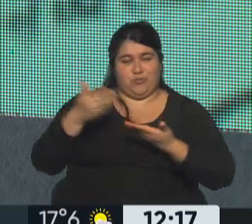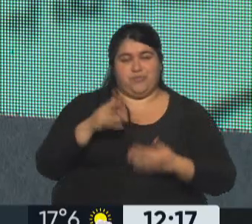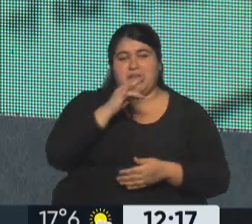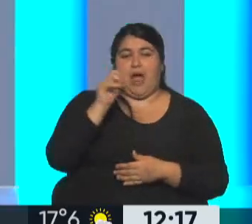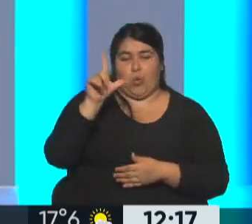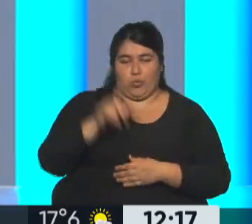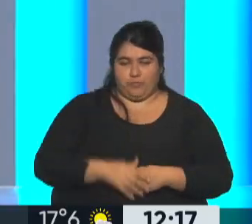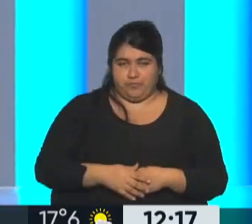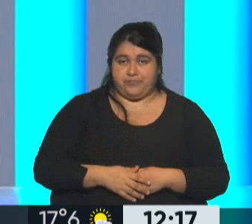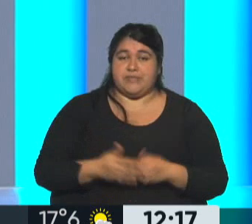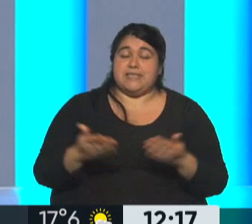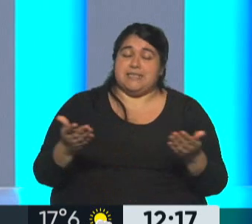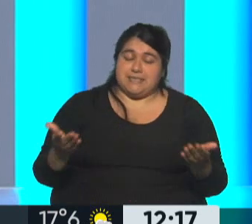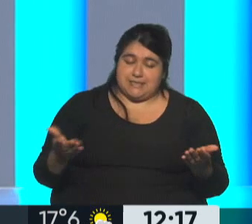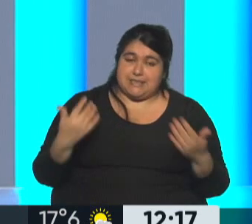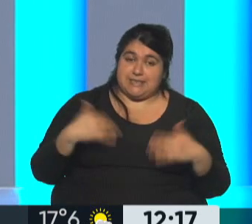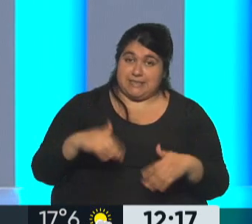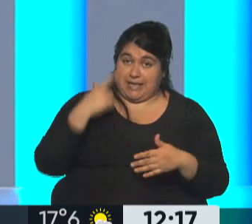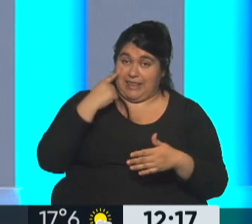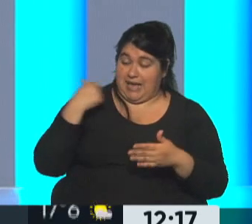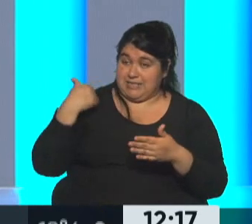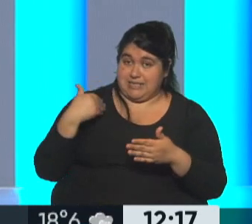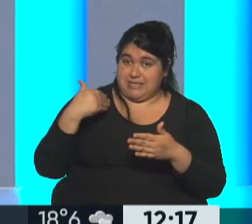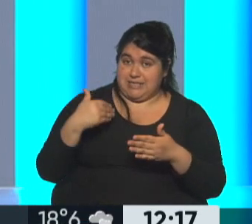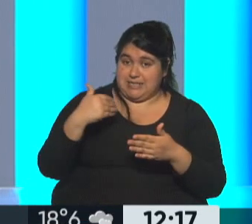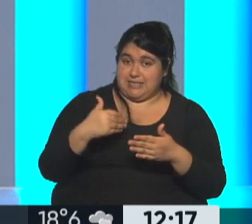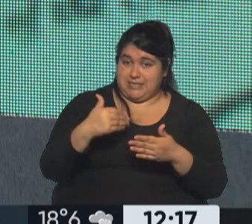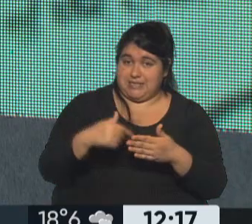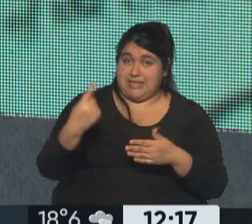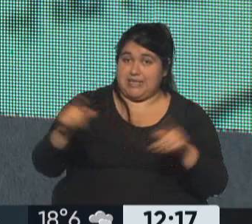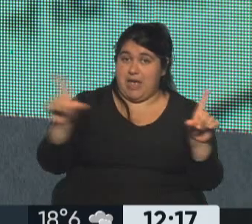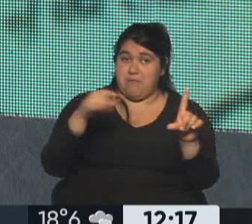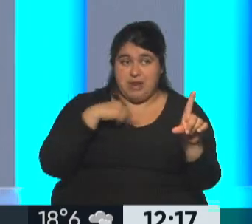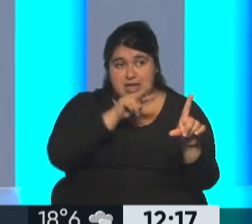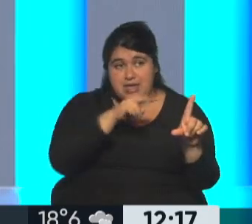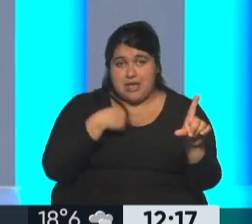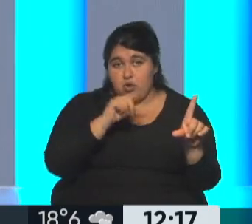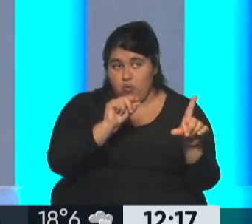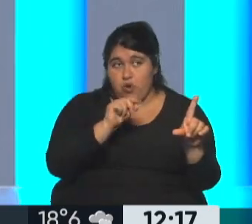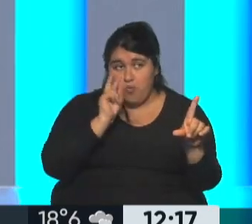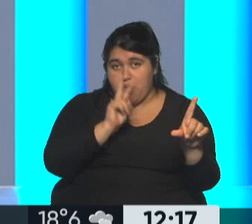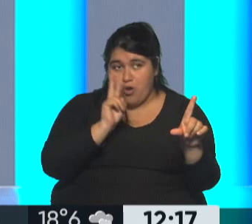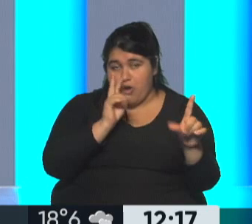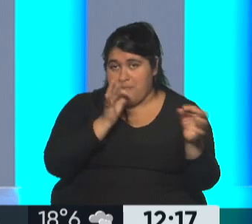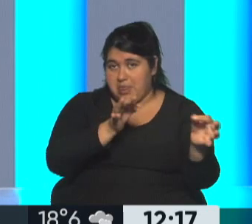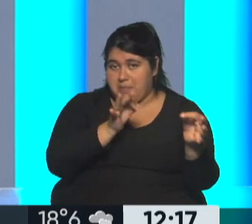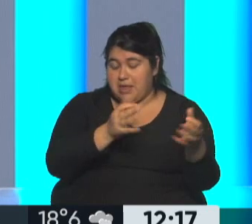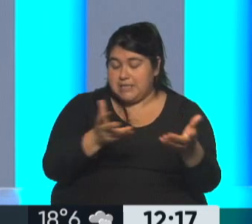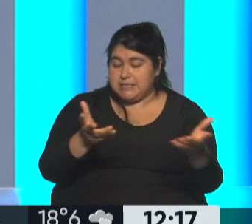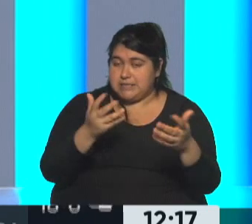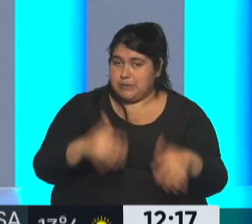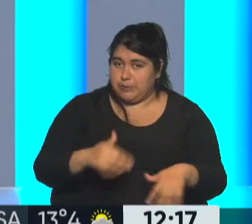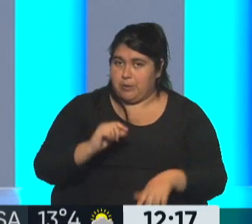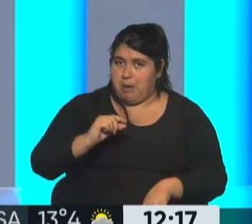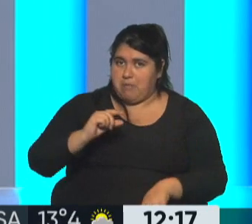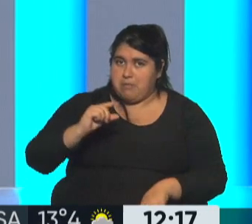Raúl cómo está Cómo te va Pablo es uno de esos días en que se tenés que estar mirando permanentemente la pantalla para ver los valores porque Exacto se viene moviendo muy